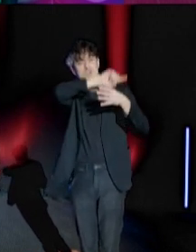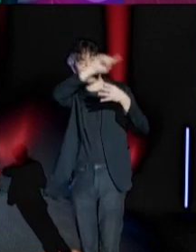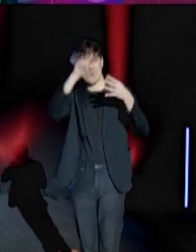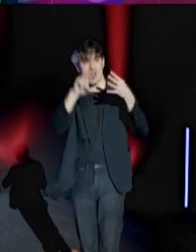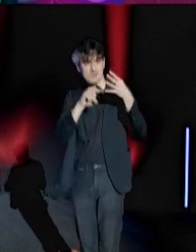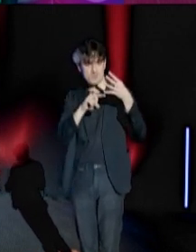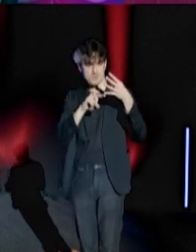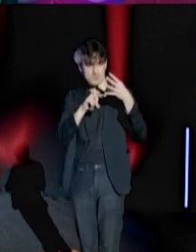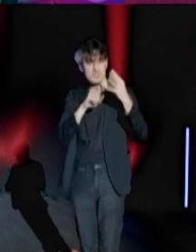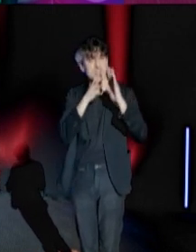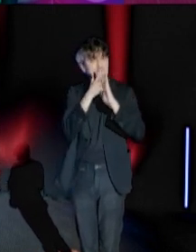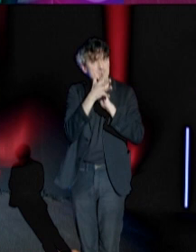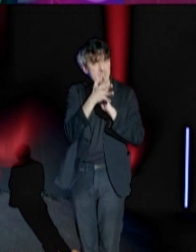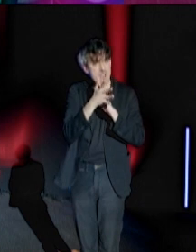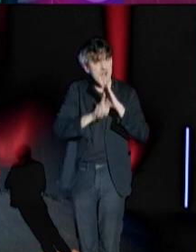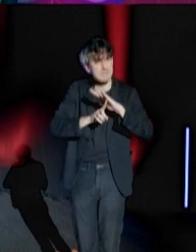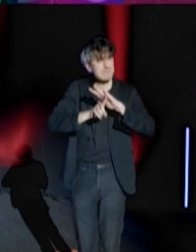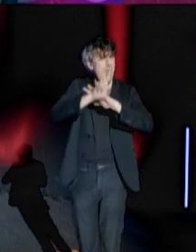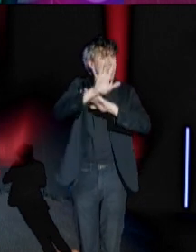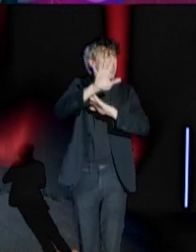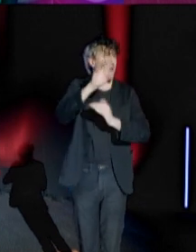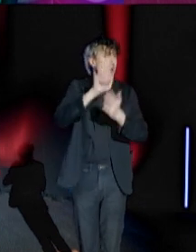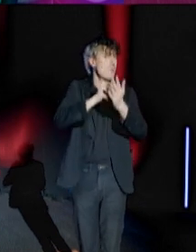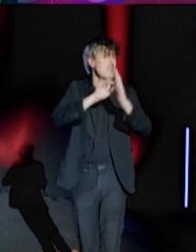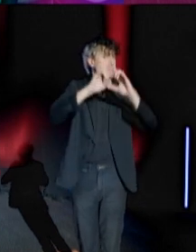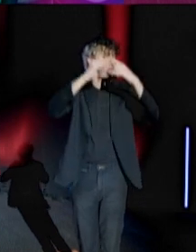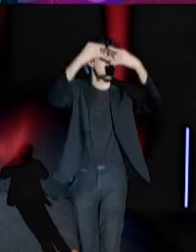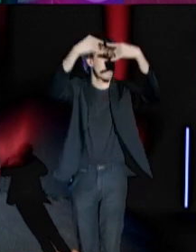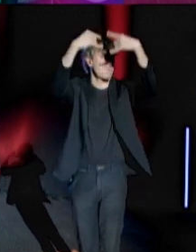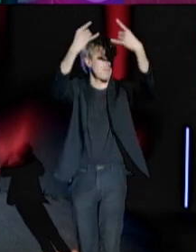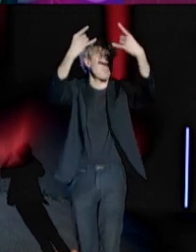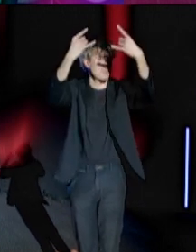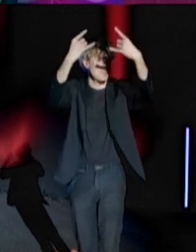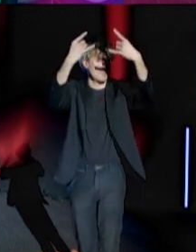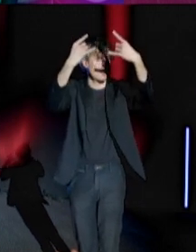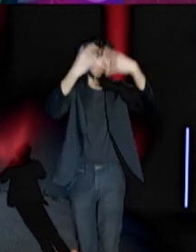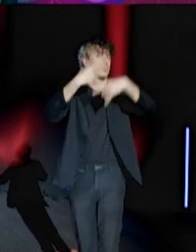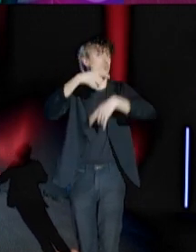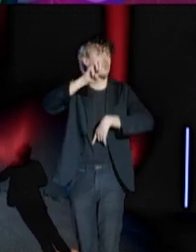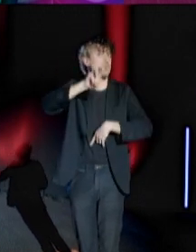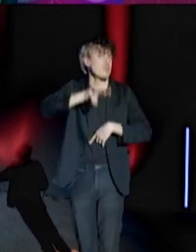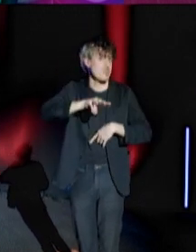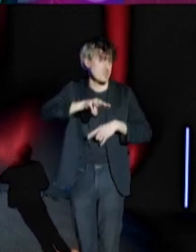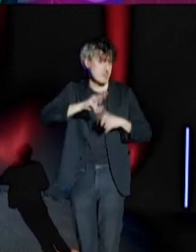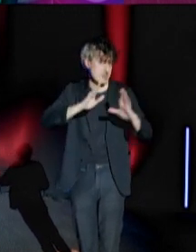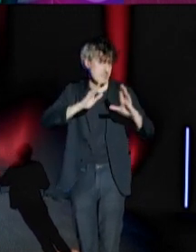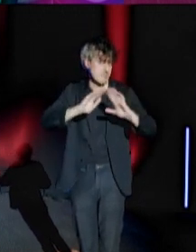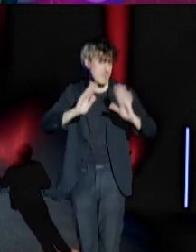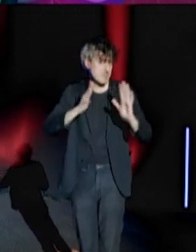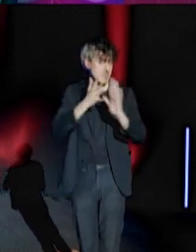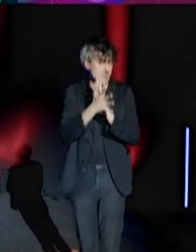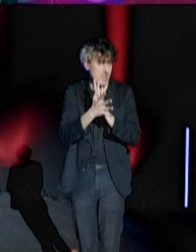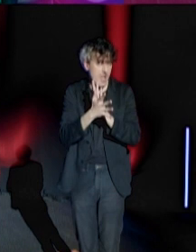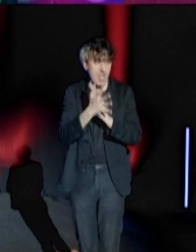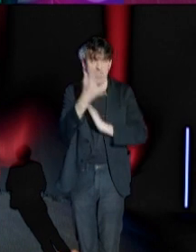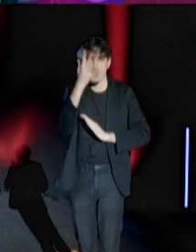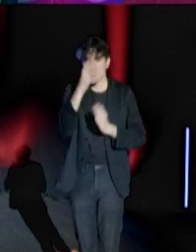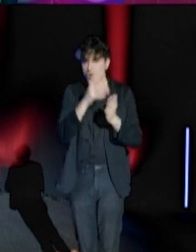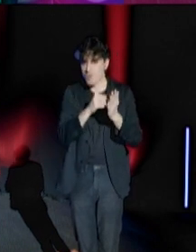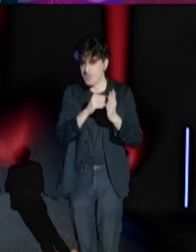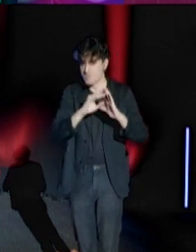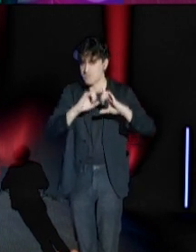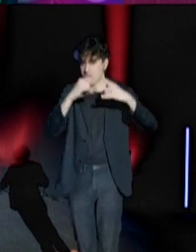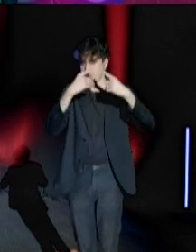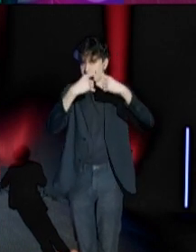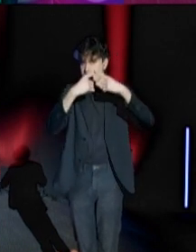hablando de un crecimiento de más de cinco veces en un quarter en un trimestre hemos quintuplicado el consumo